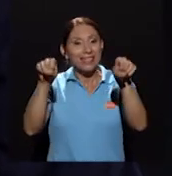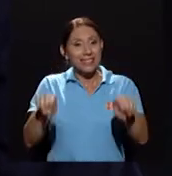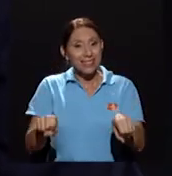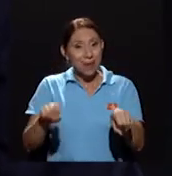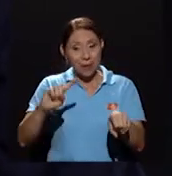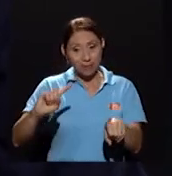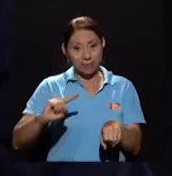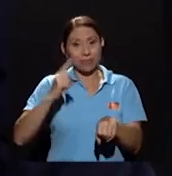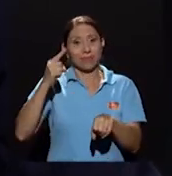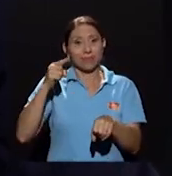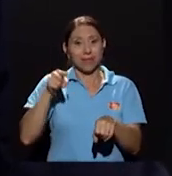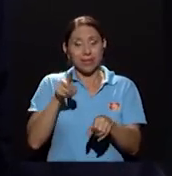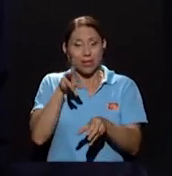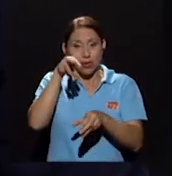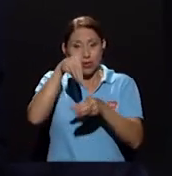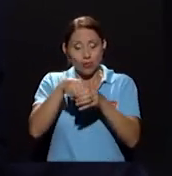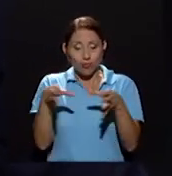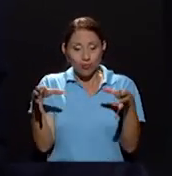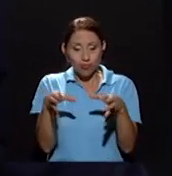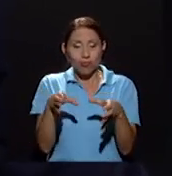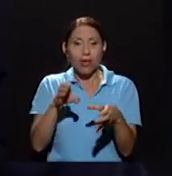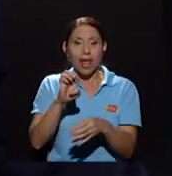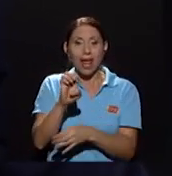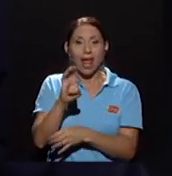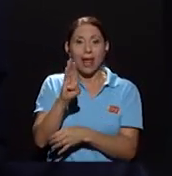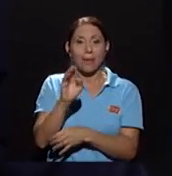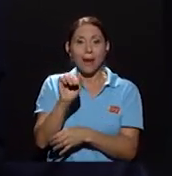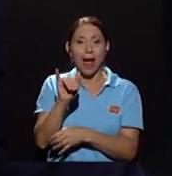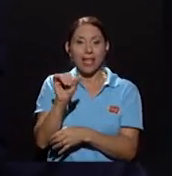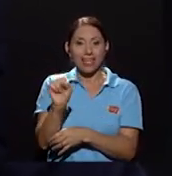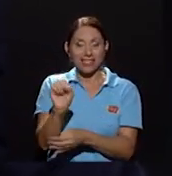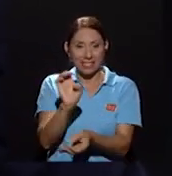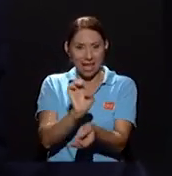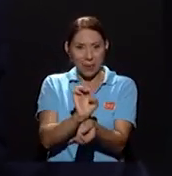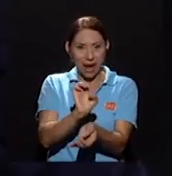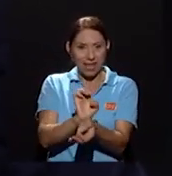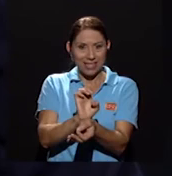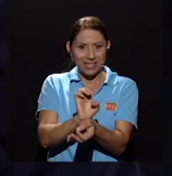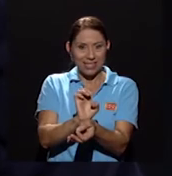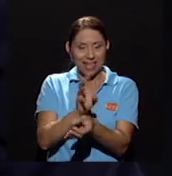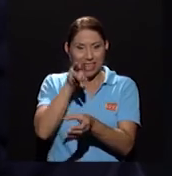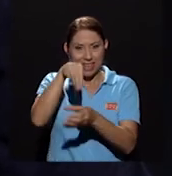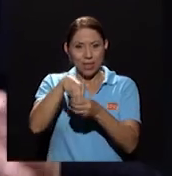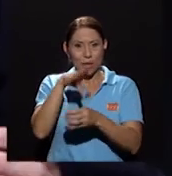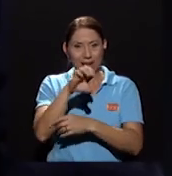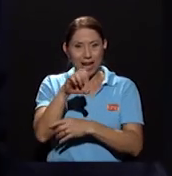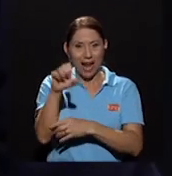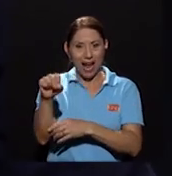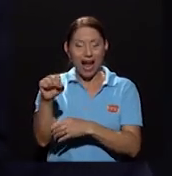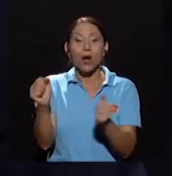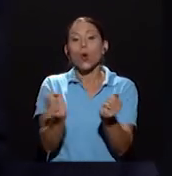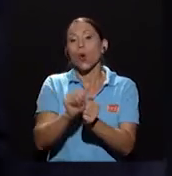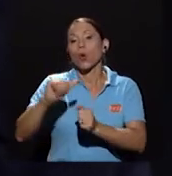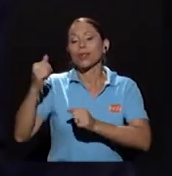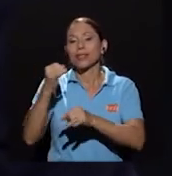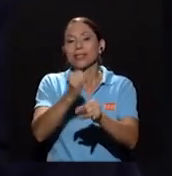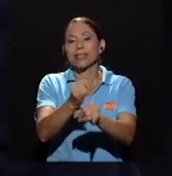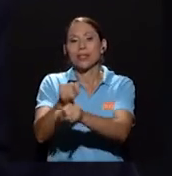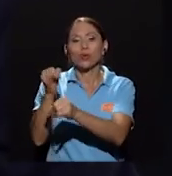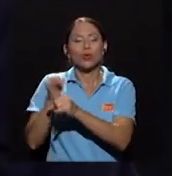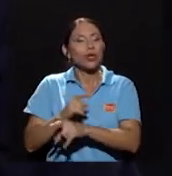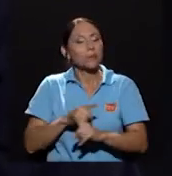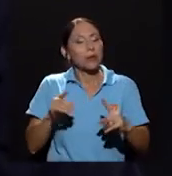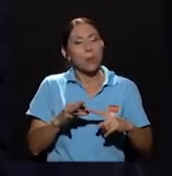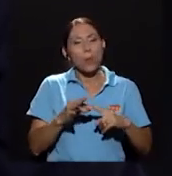de la caja y junto a otras otras instituciones pero muy especialmente los ebais